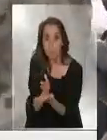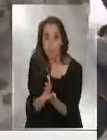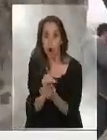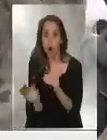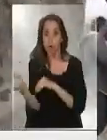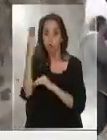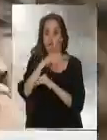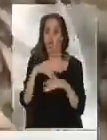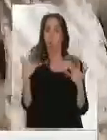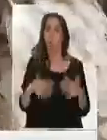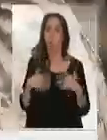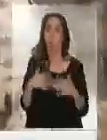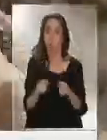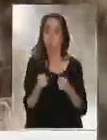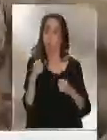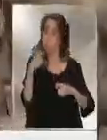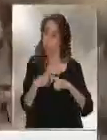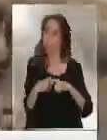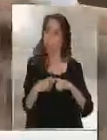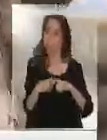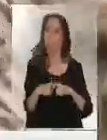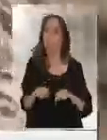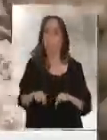dura jornada.